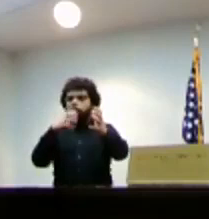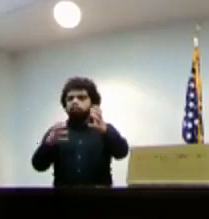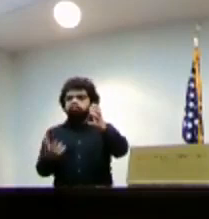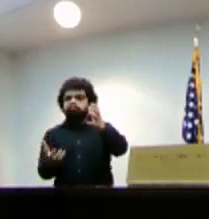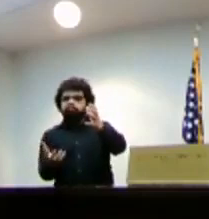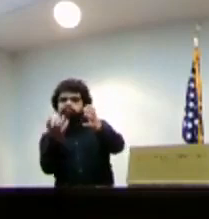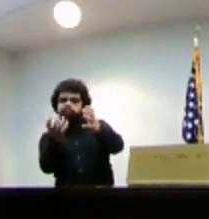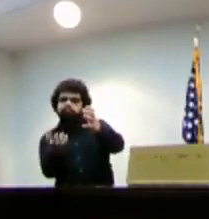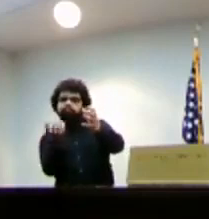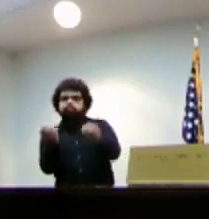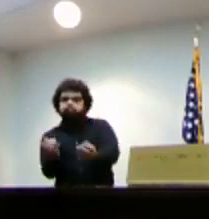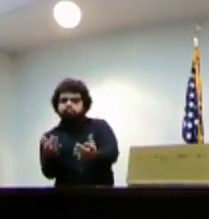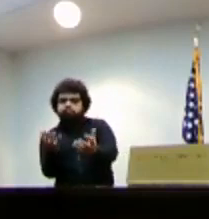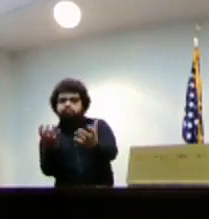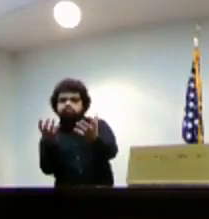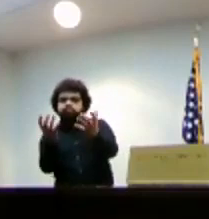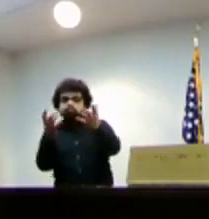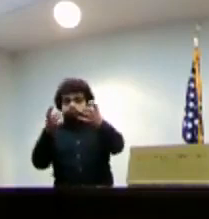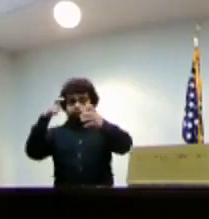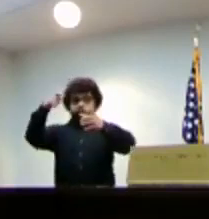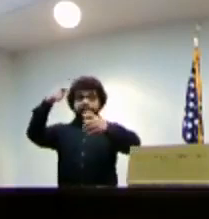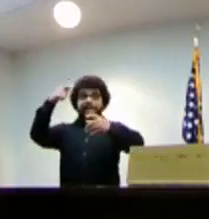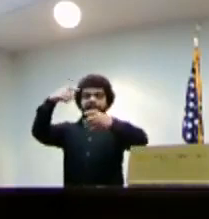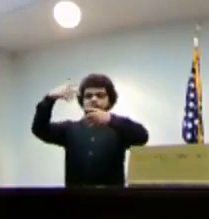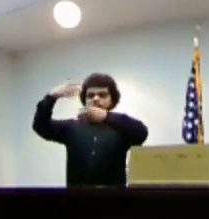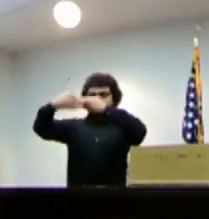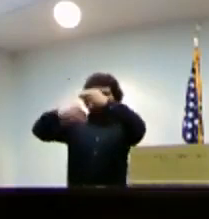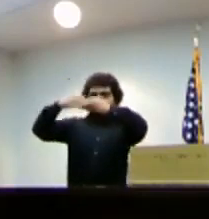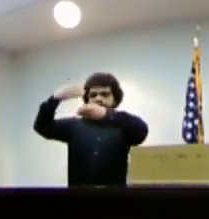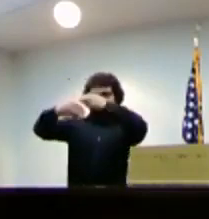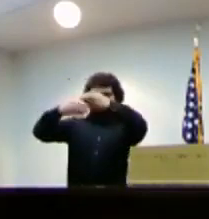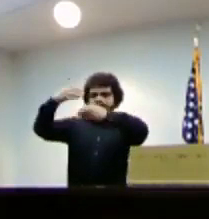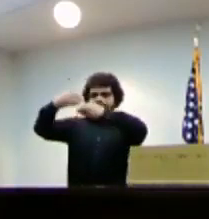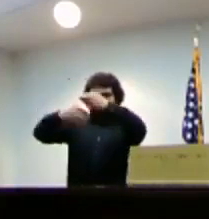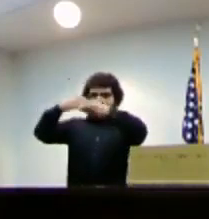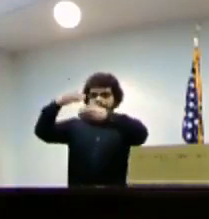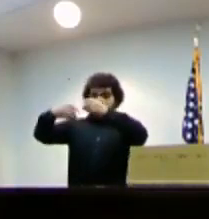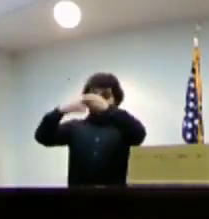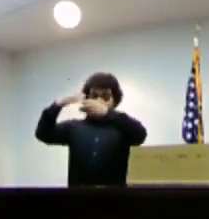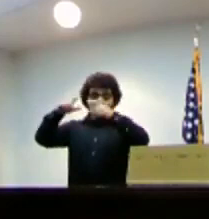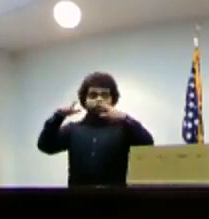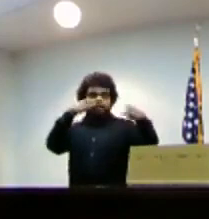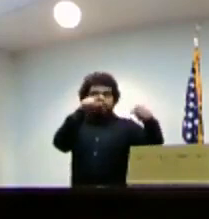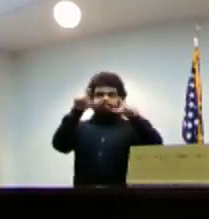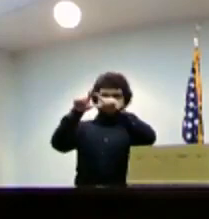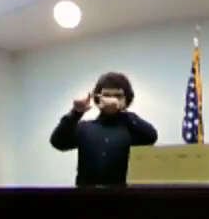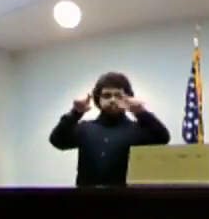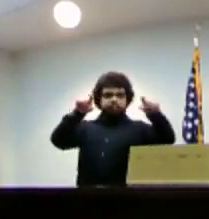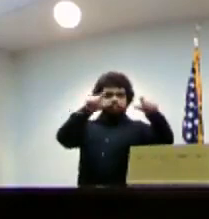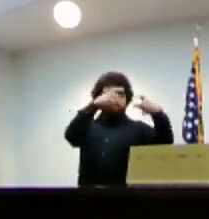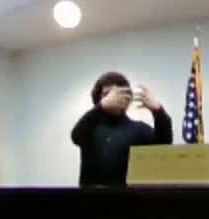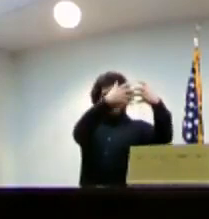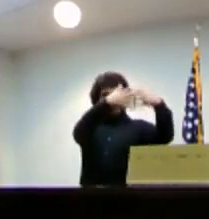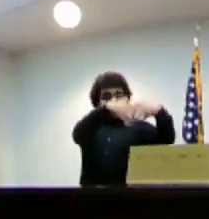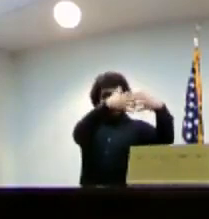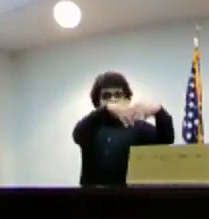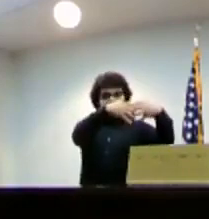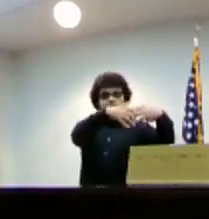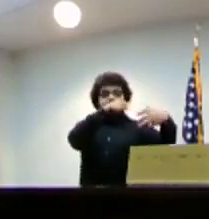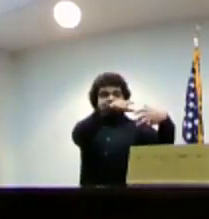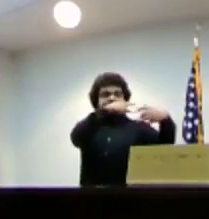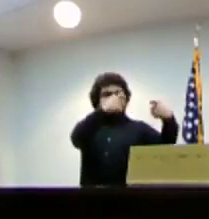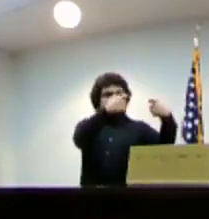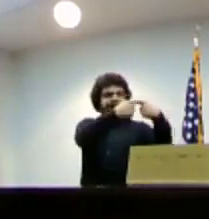el que va a mover la turbina. La turbina mueve a un generador eléctrico y pues básicamente en esa es